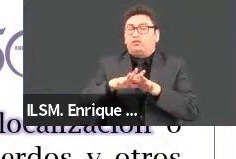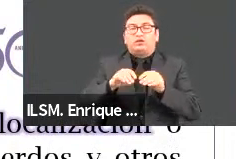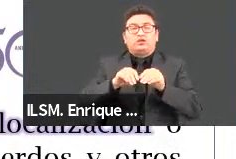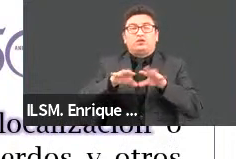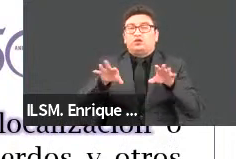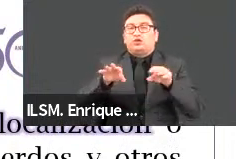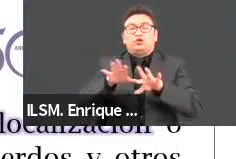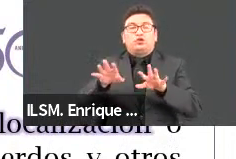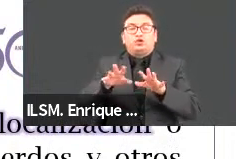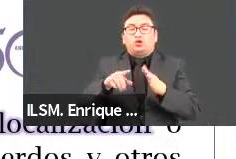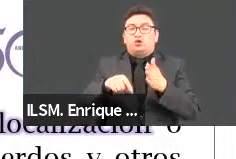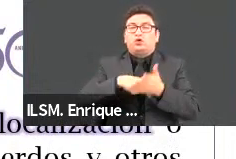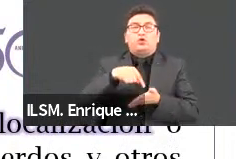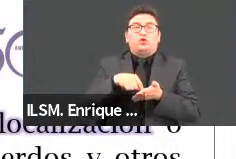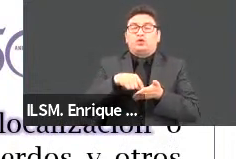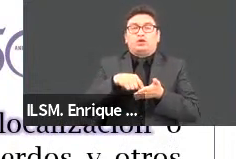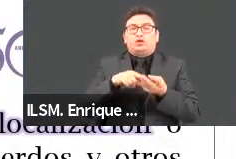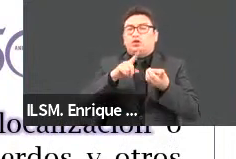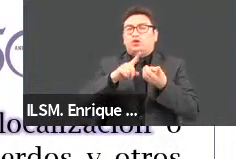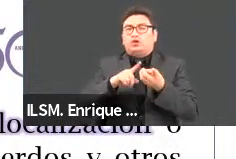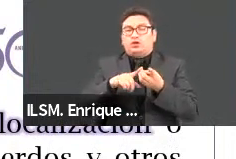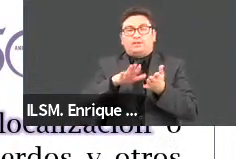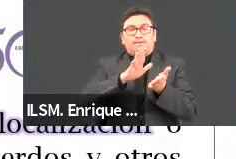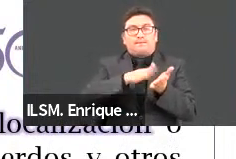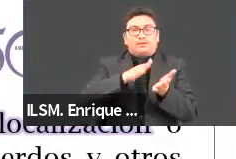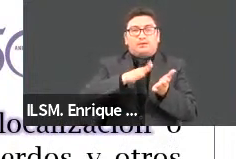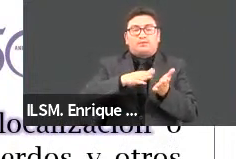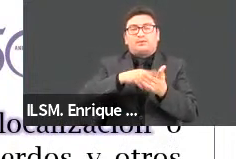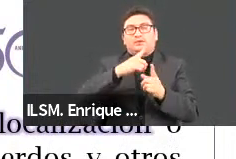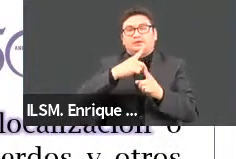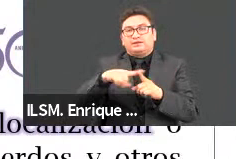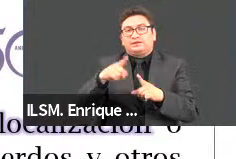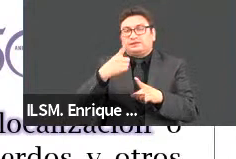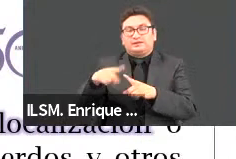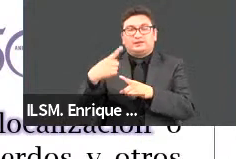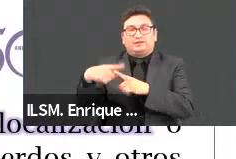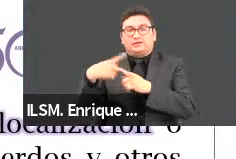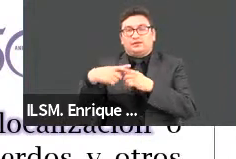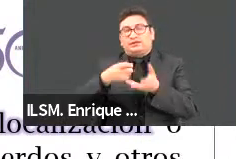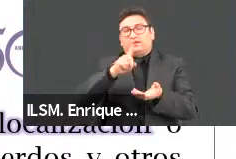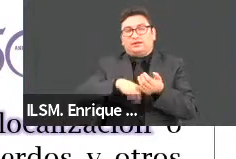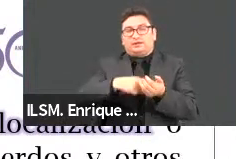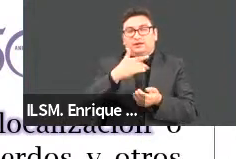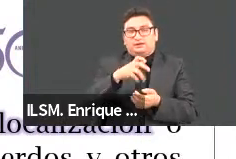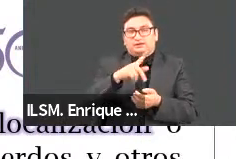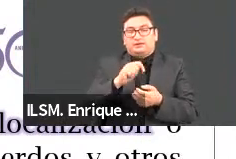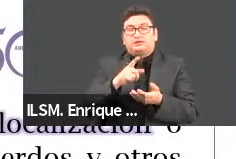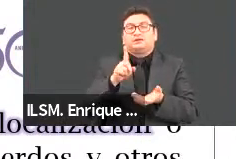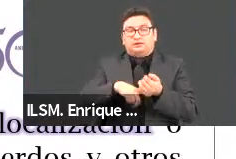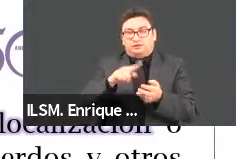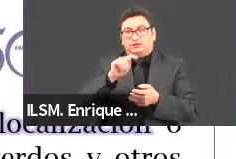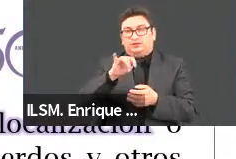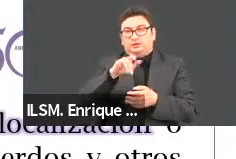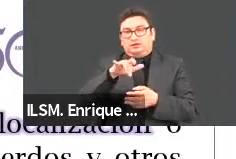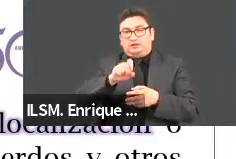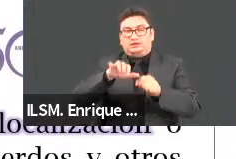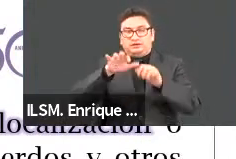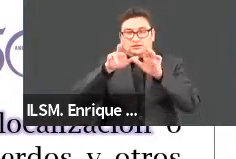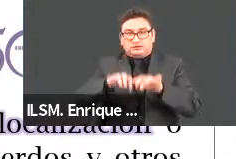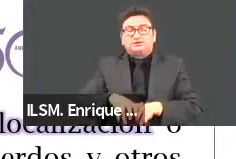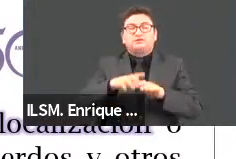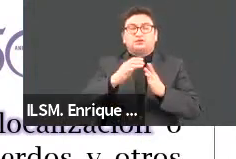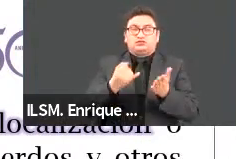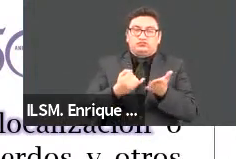publicación de todos los documentos que se encuentren en ella, ya sean tesis, precedentes o